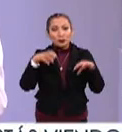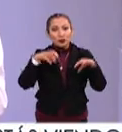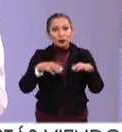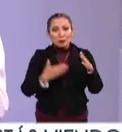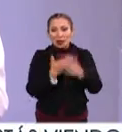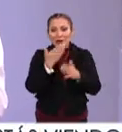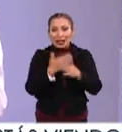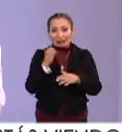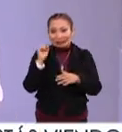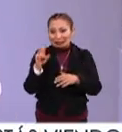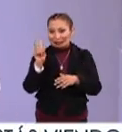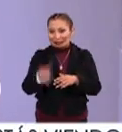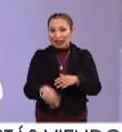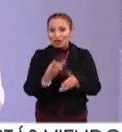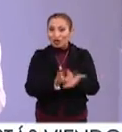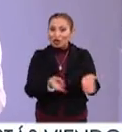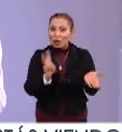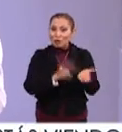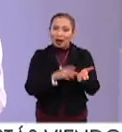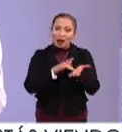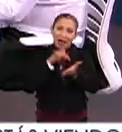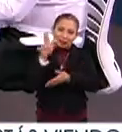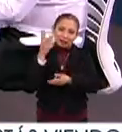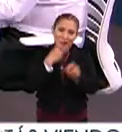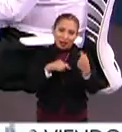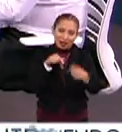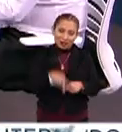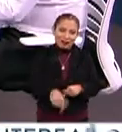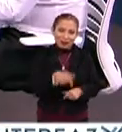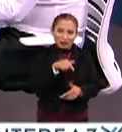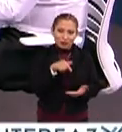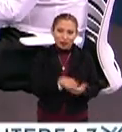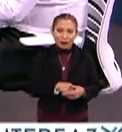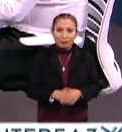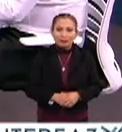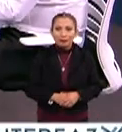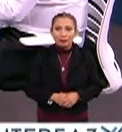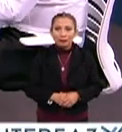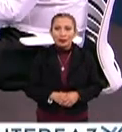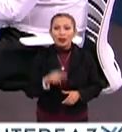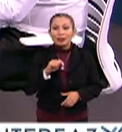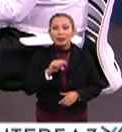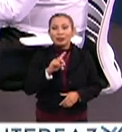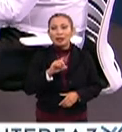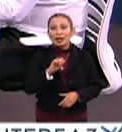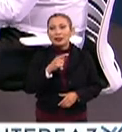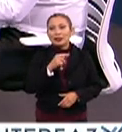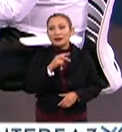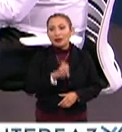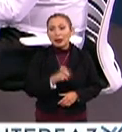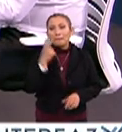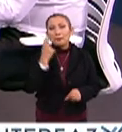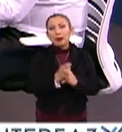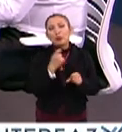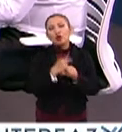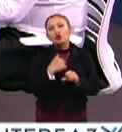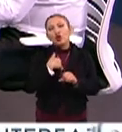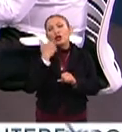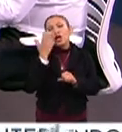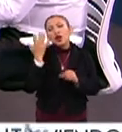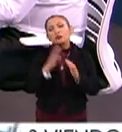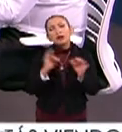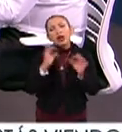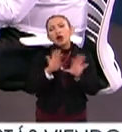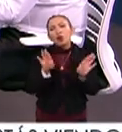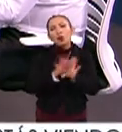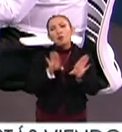mañana, así que doblemente el agradecimiento de que esté con nosotros en el estudio aquí en Televisión Educativa. Primero nos gustaría que nos